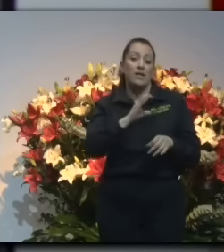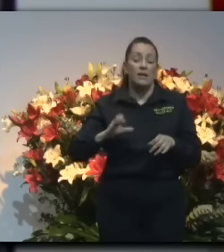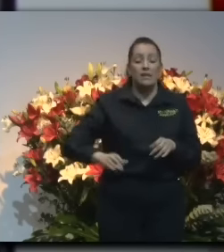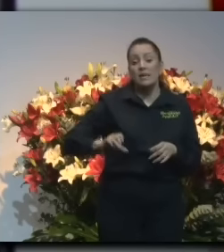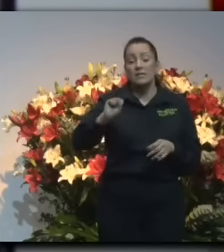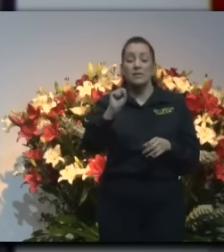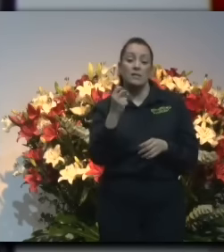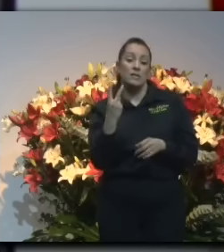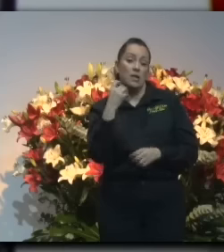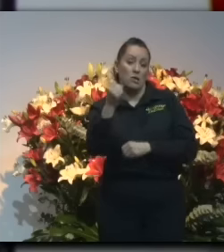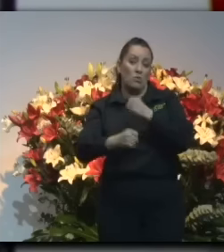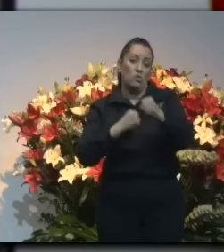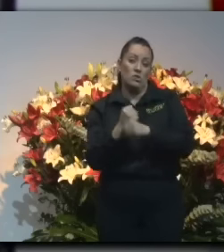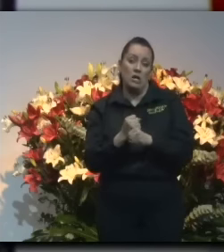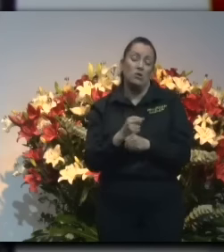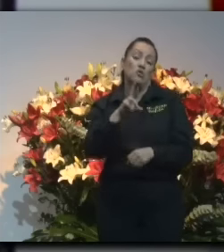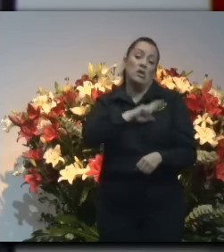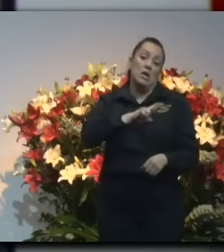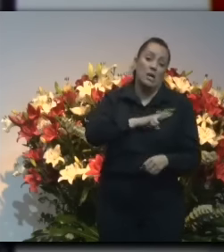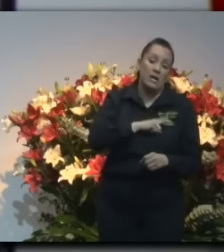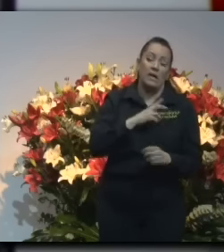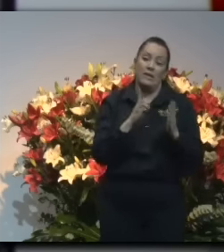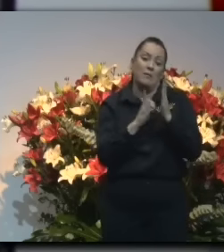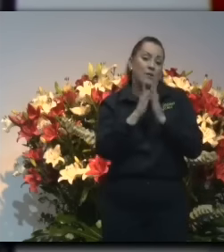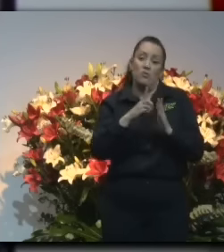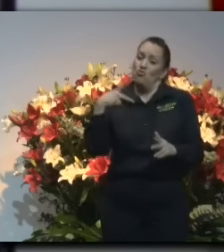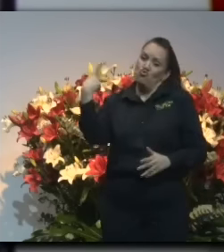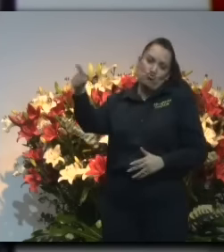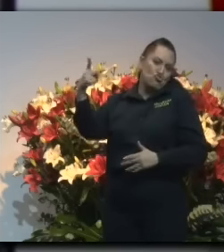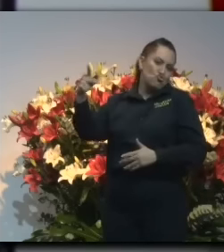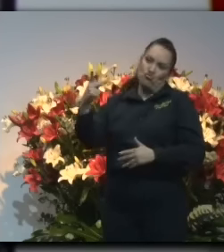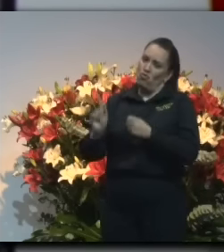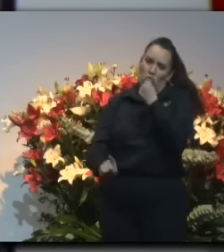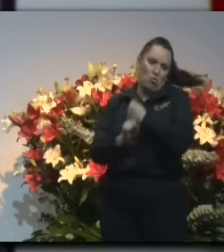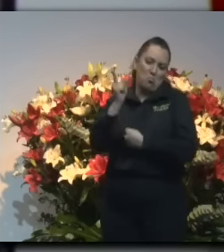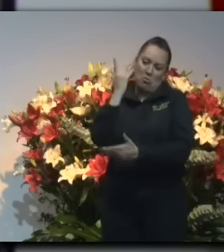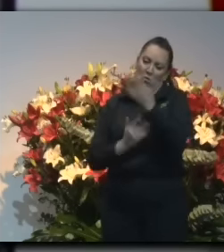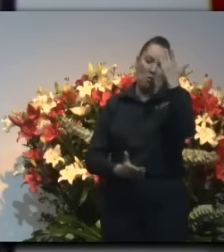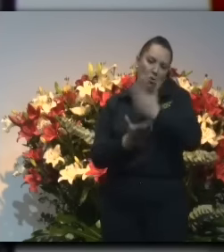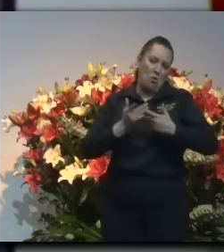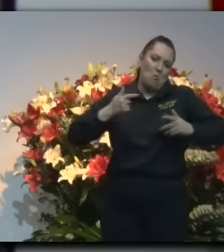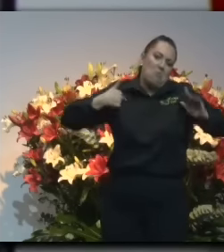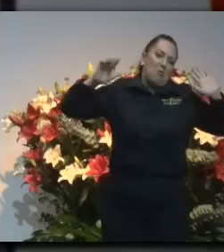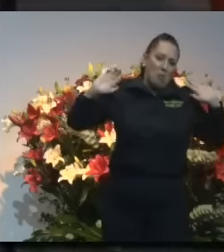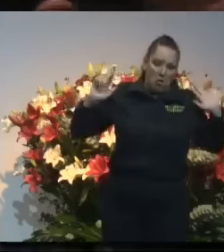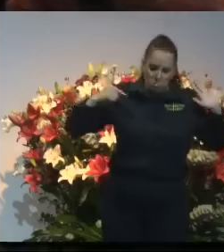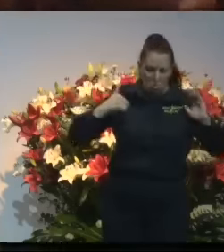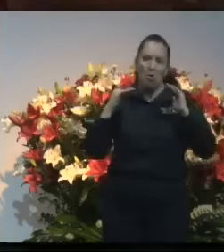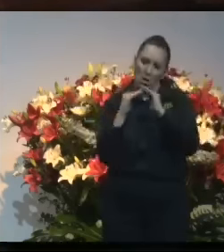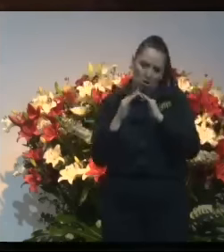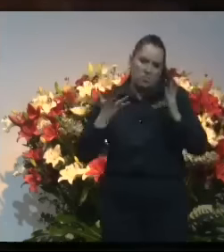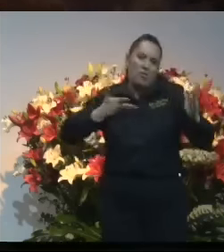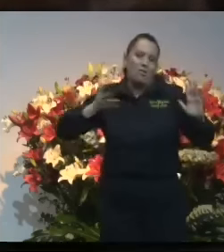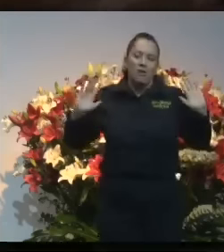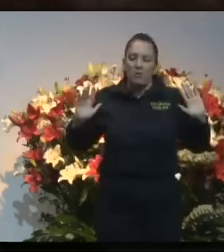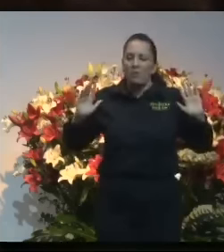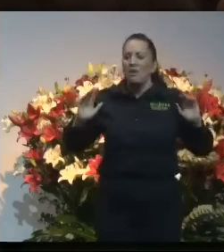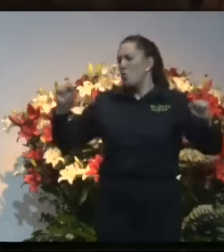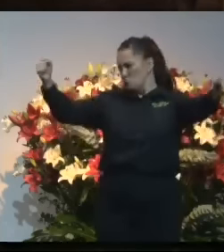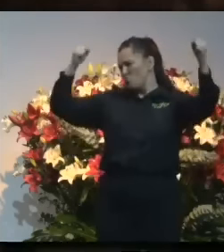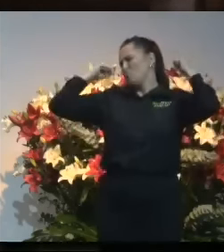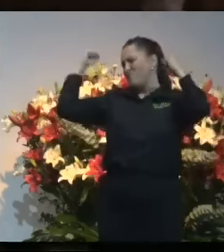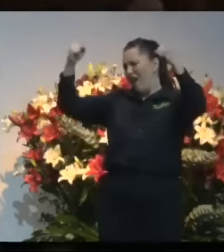departamento rentado, es su problema. El que yo vive en una casa…